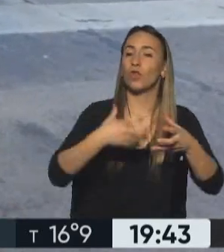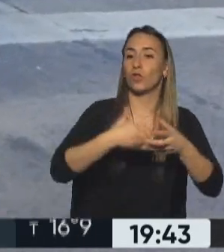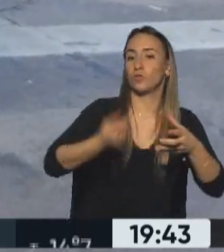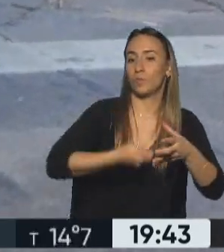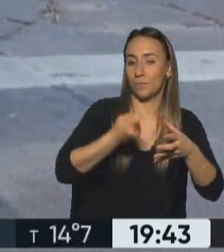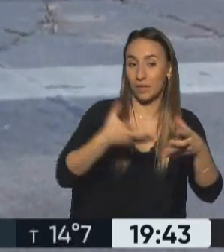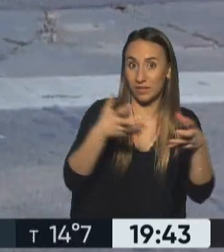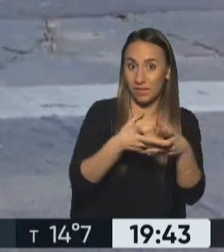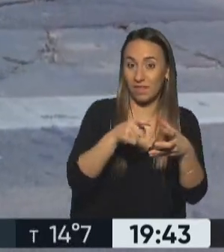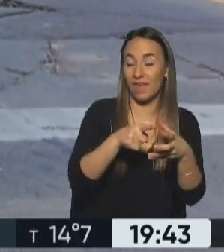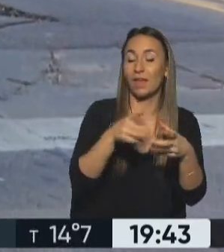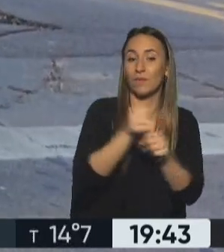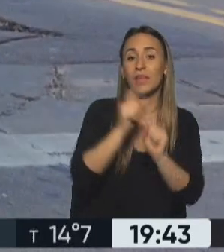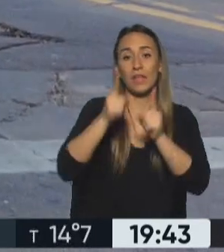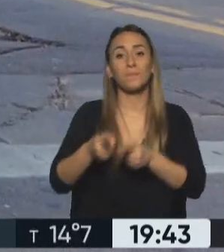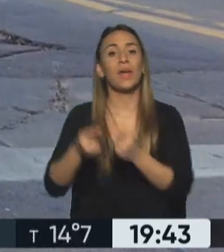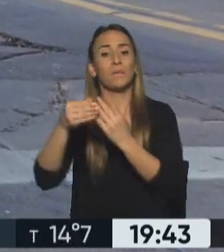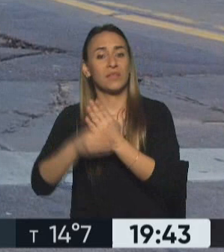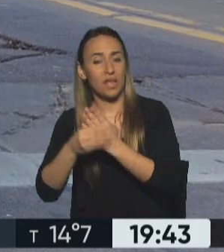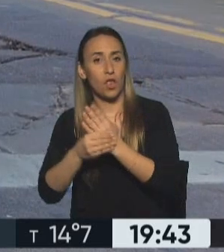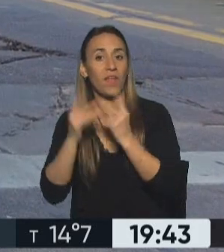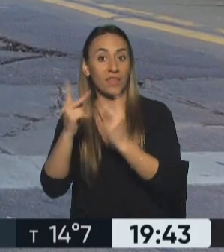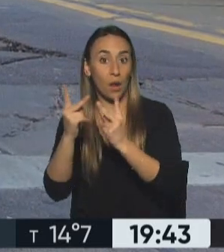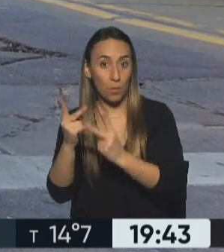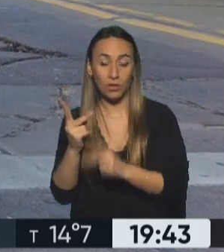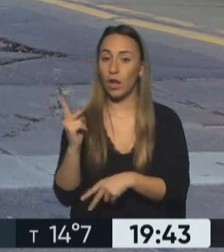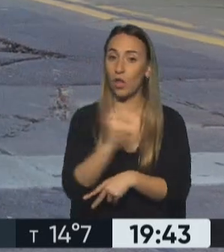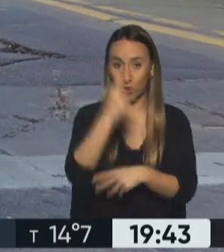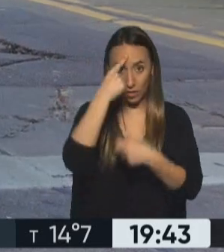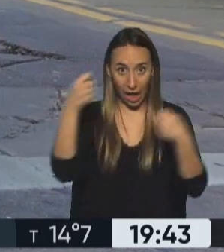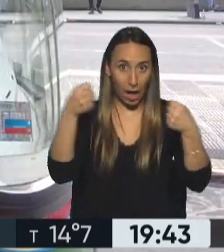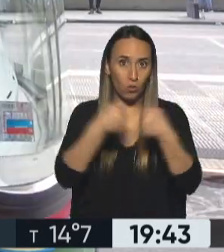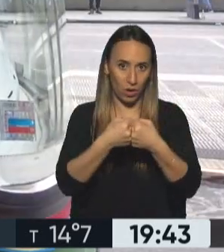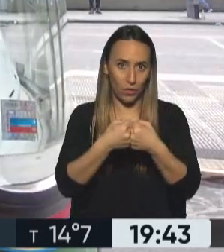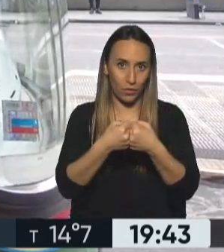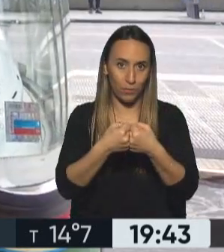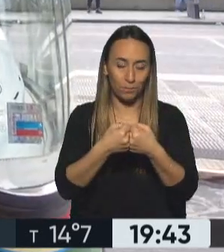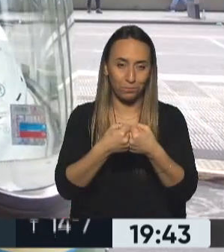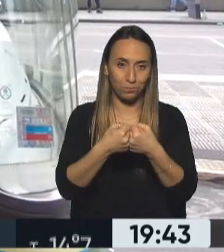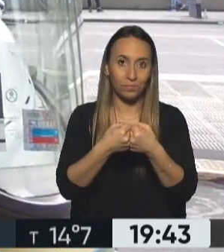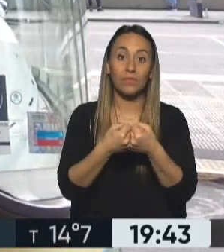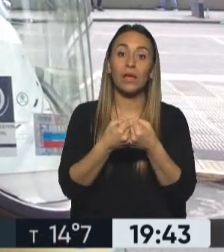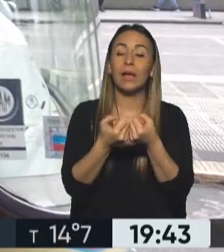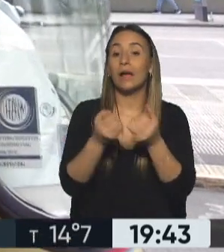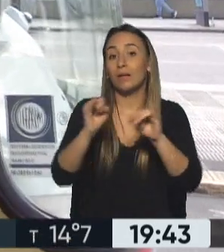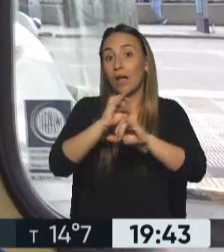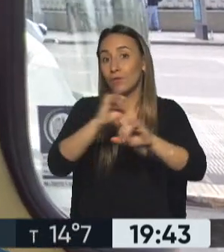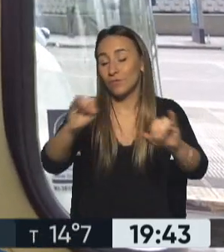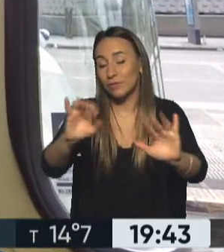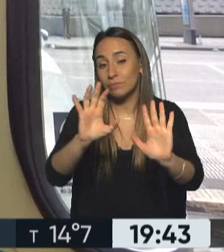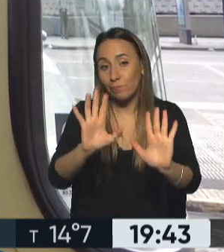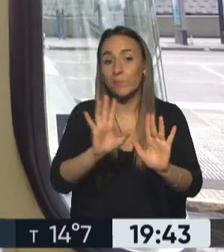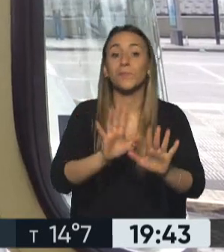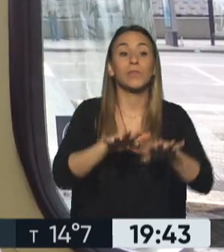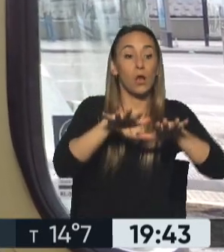del Transporte de la Provincia de Buenos Aires por el otro, lograron un acuerdo con el Ministerio de Transporte. Según informa, no continuarán